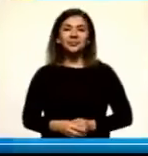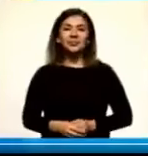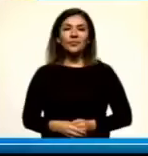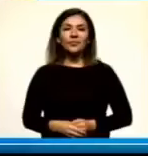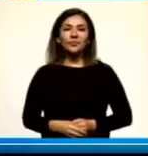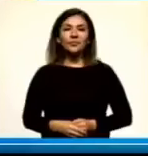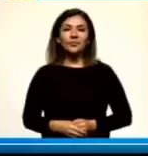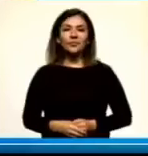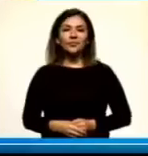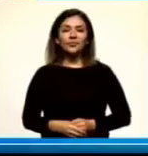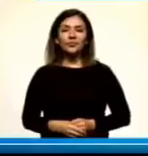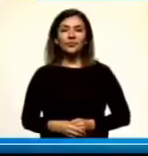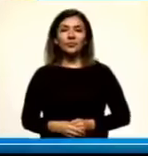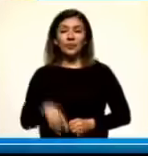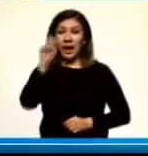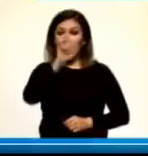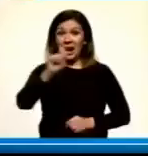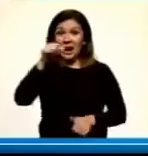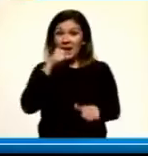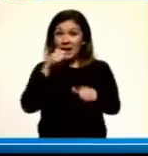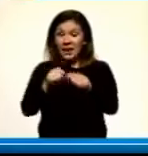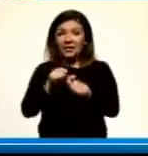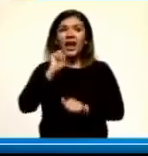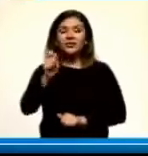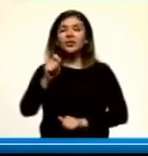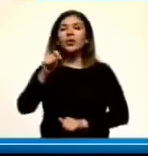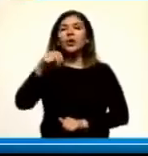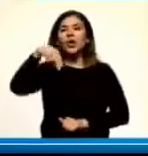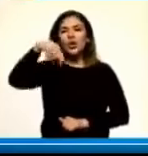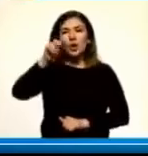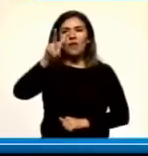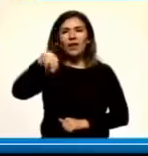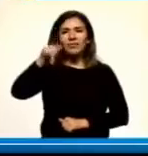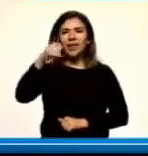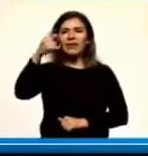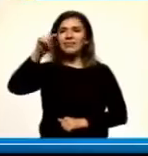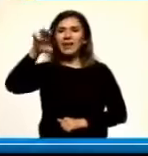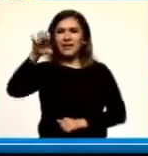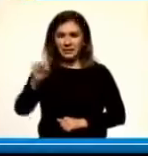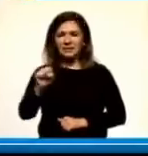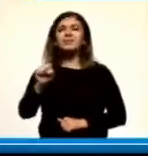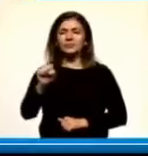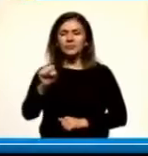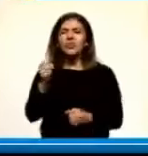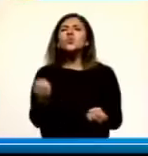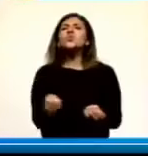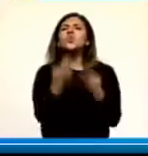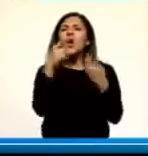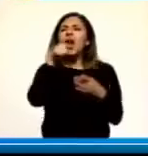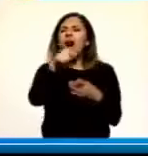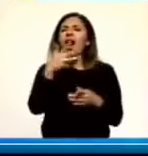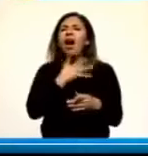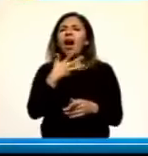En letras escribe 93. ¿Cuántas centenas, decenas y unidades tiene?